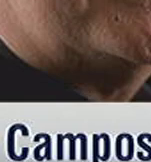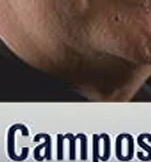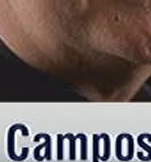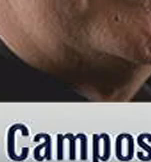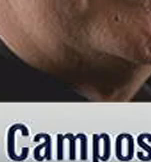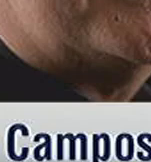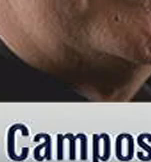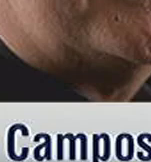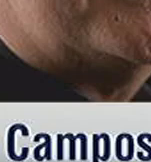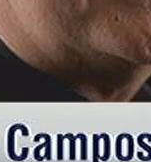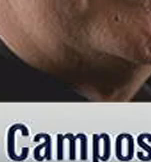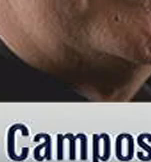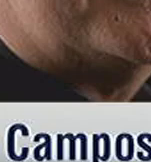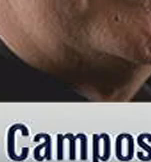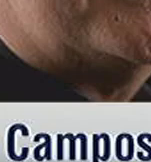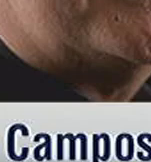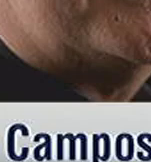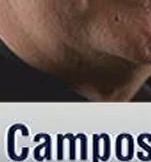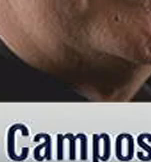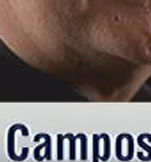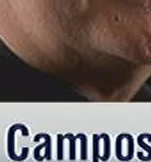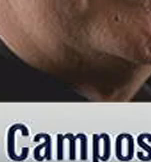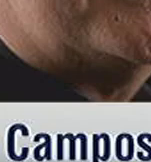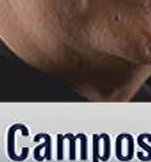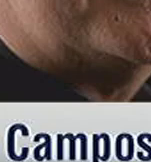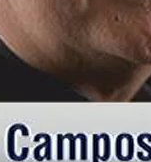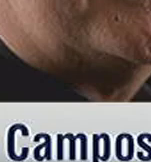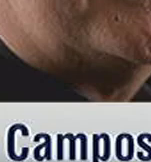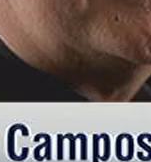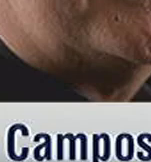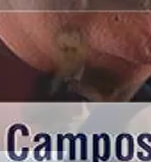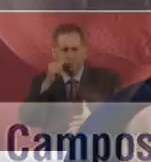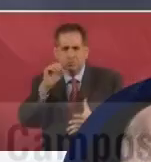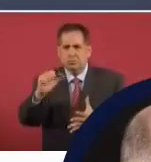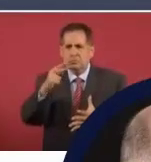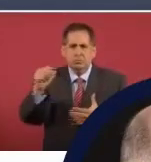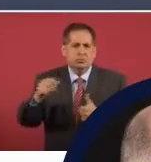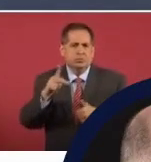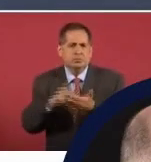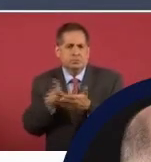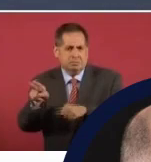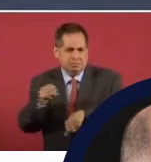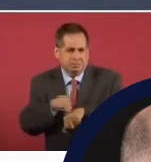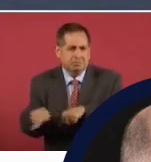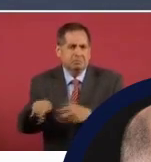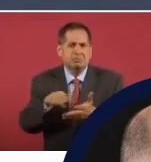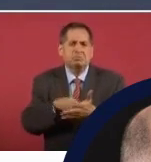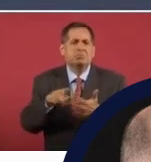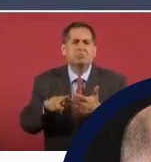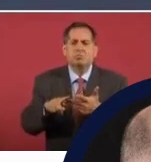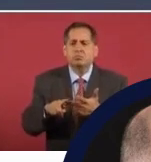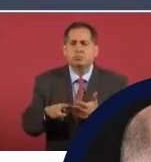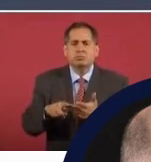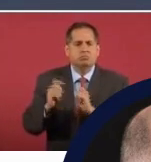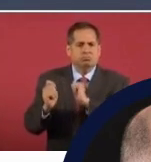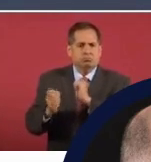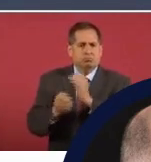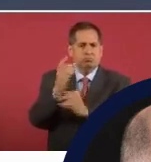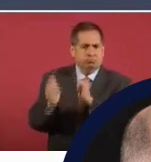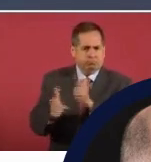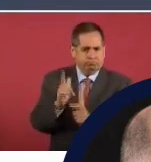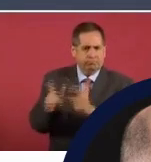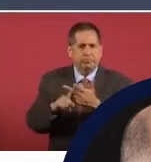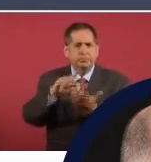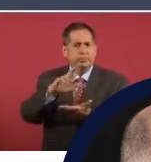yo. Que la gente lo esté viendo es muy interesante, ¿eh? ¿Qué es lo que te digo? Las variables por las que llegó, sí, siguen